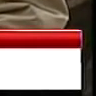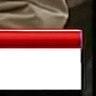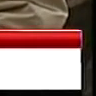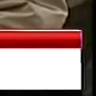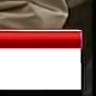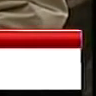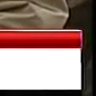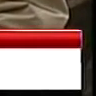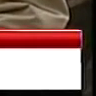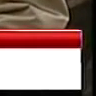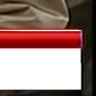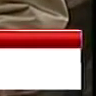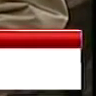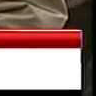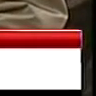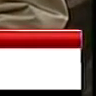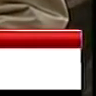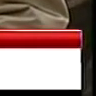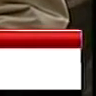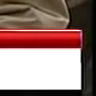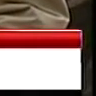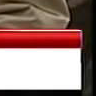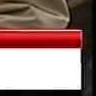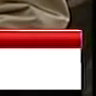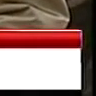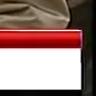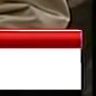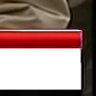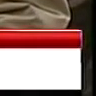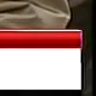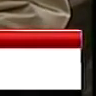es que ese tiempo se acorte.